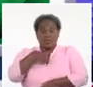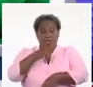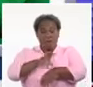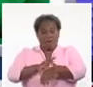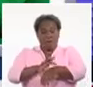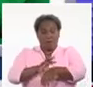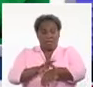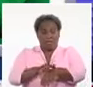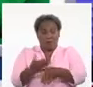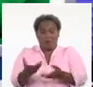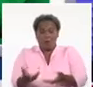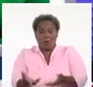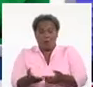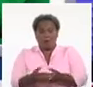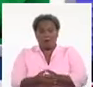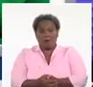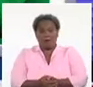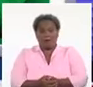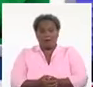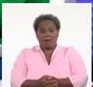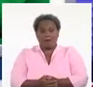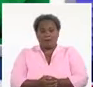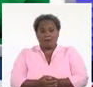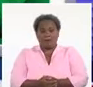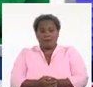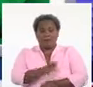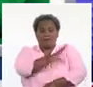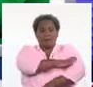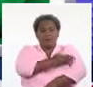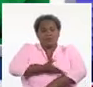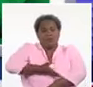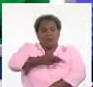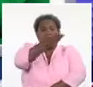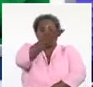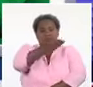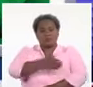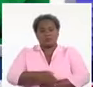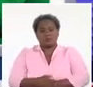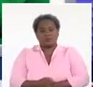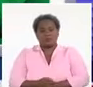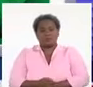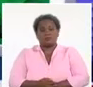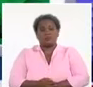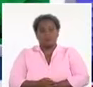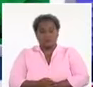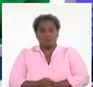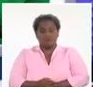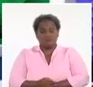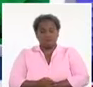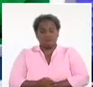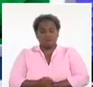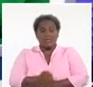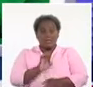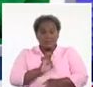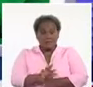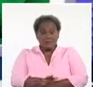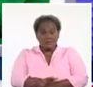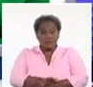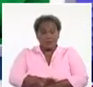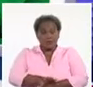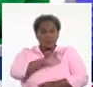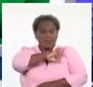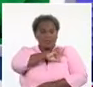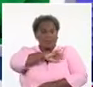de enfermedad previa tenía la hipertensión arterial y que inicialmente lo que presentó fue fiebre y